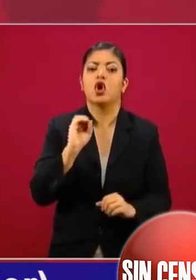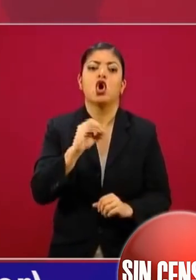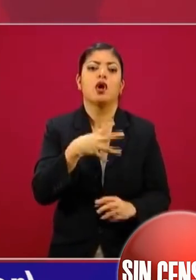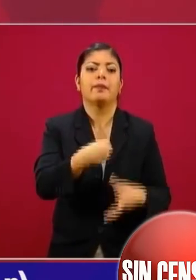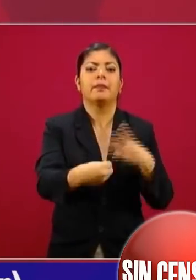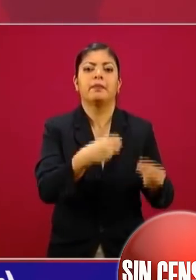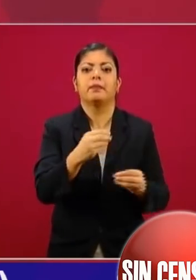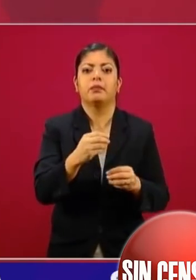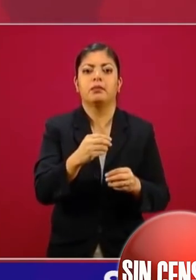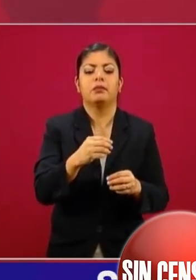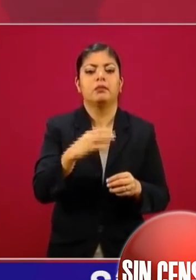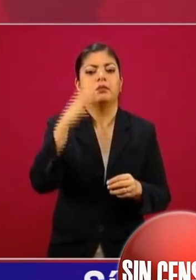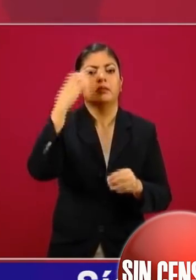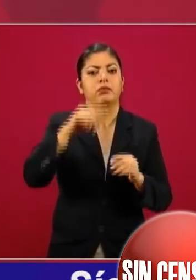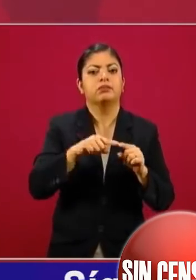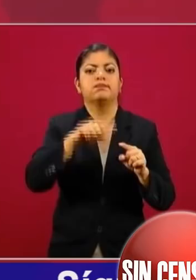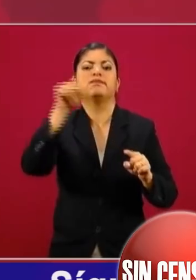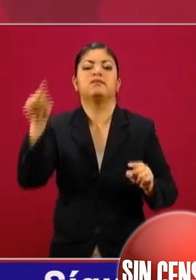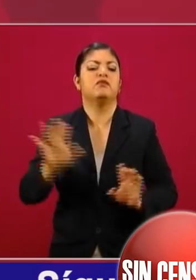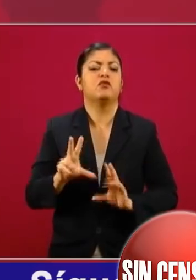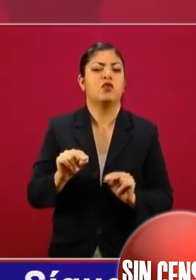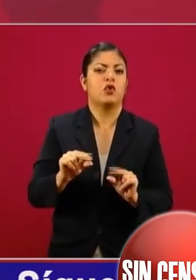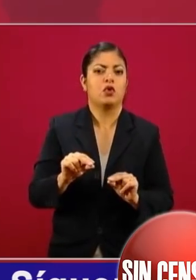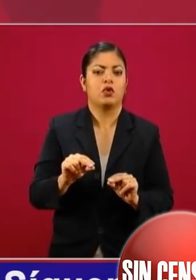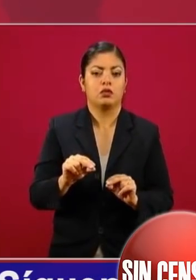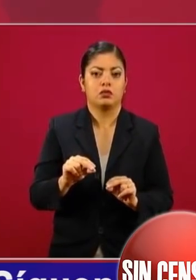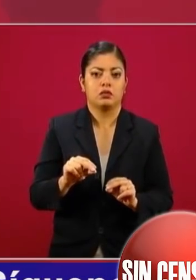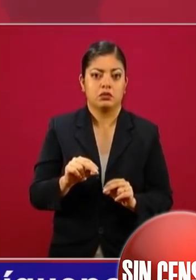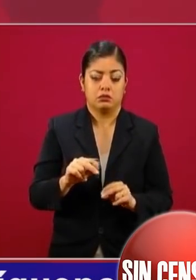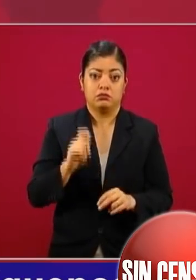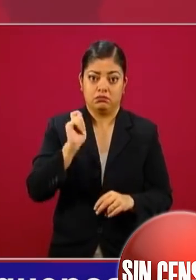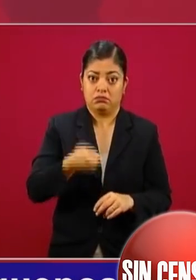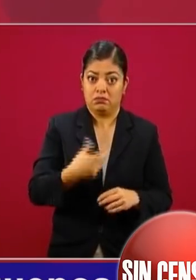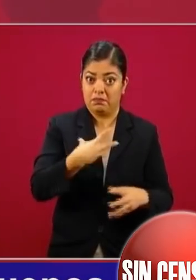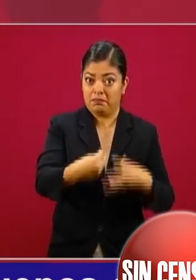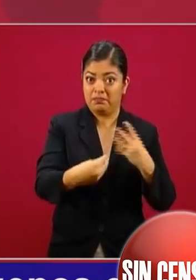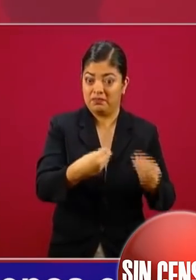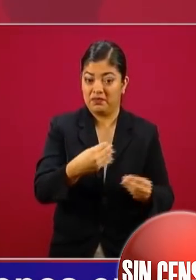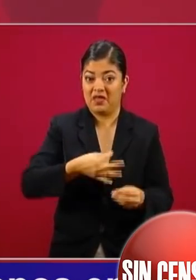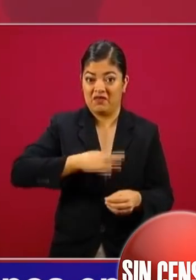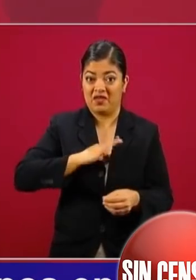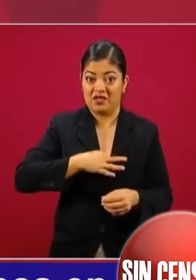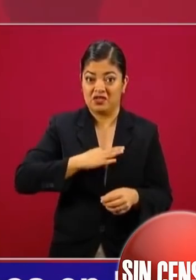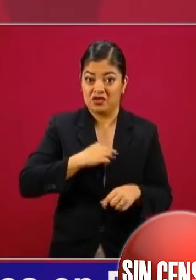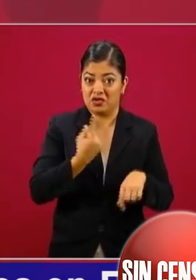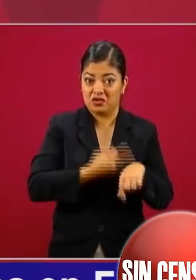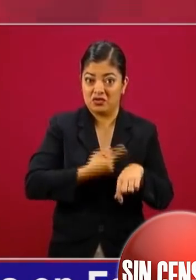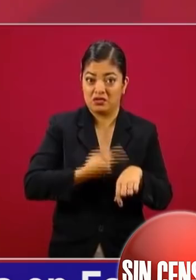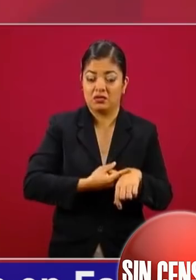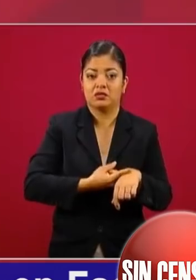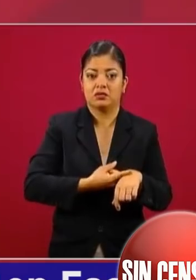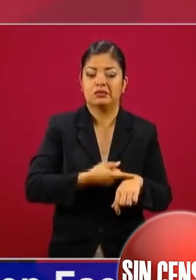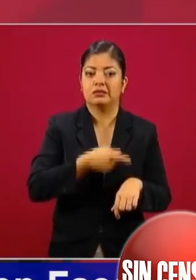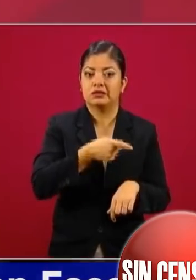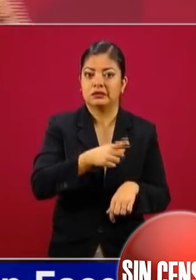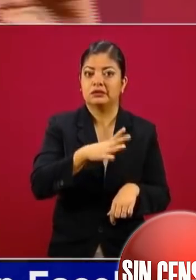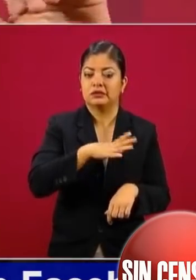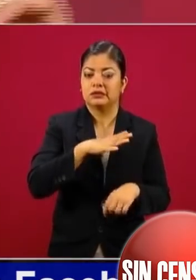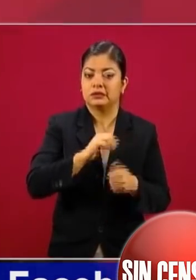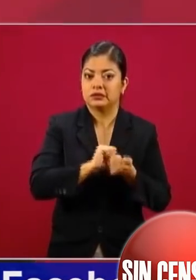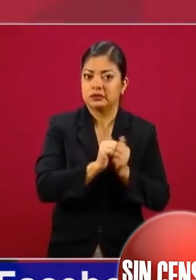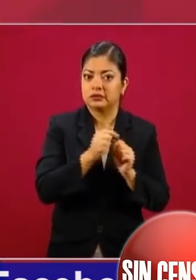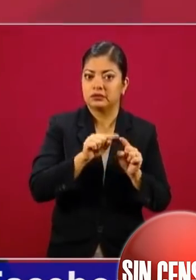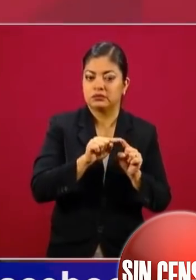no aumente. Las enfermedades infecciosas de interés epidémico característicamente tienen un